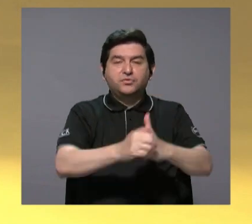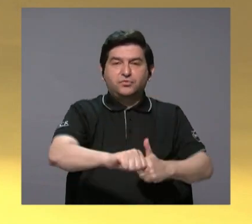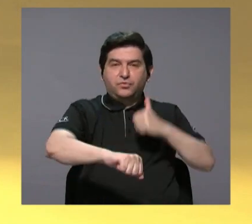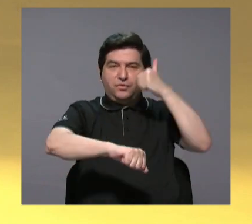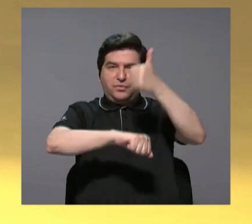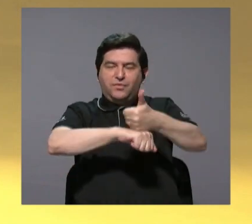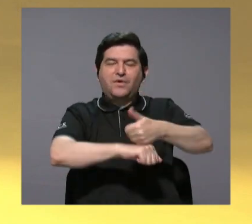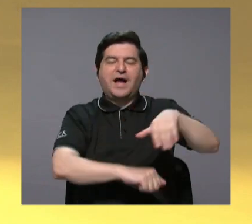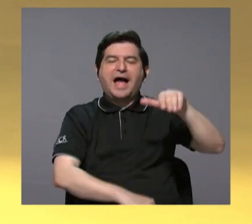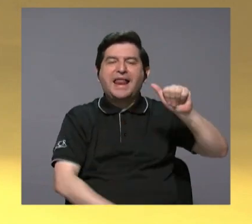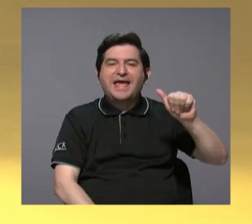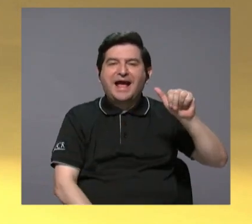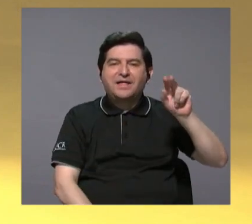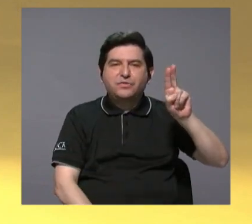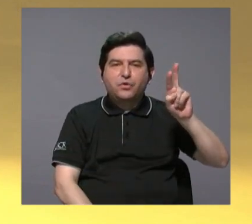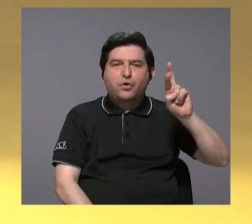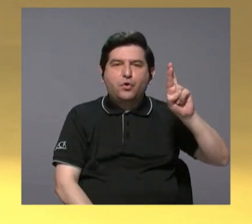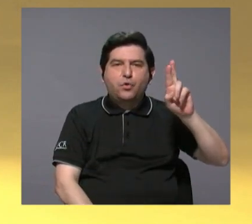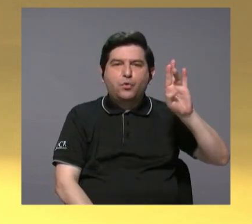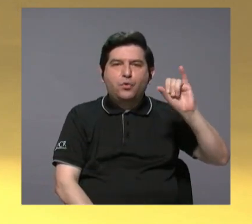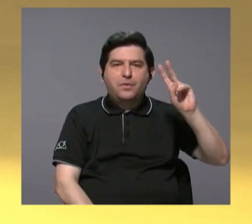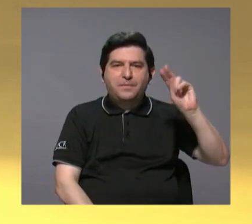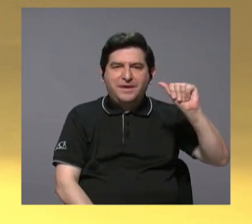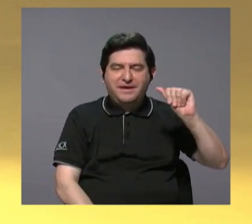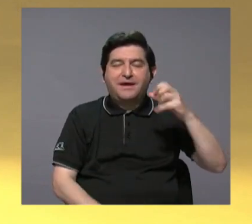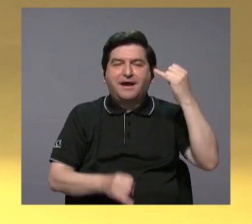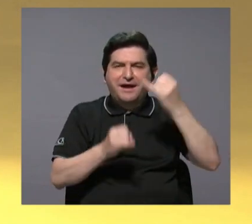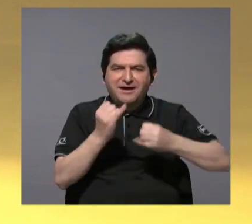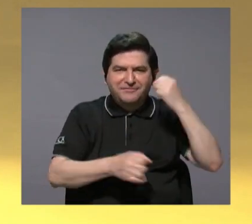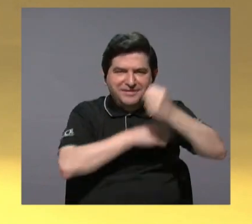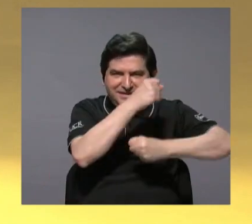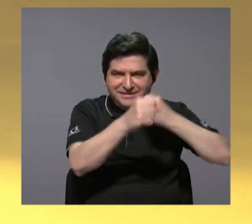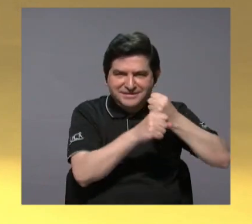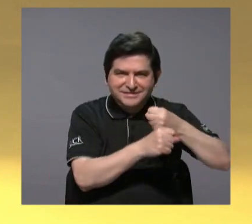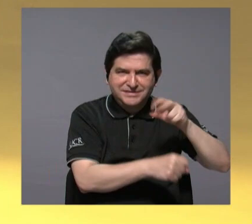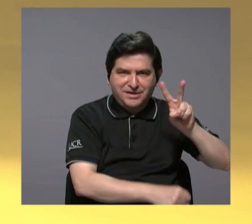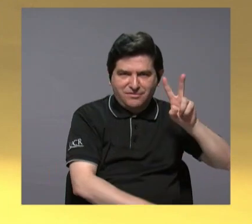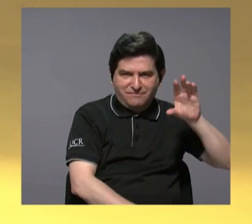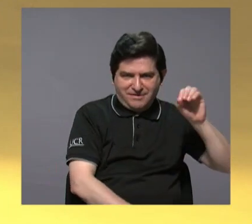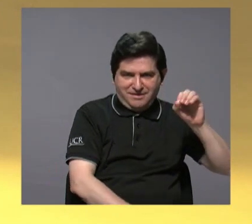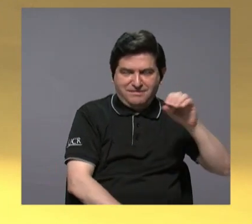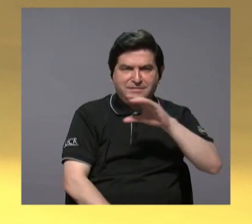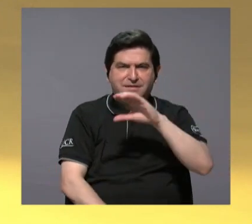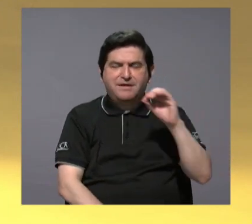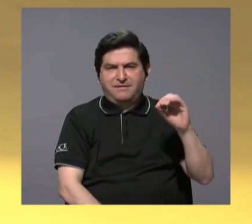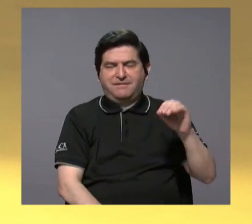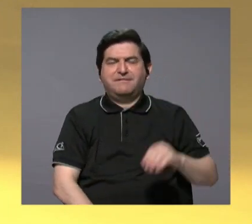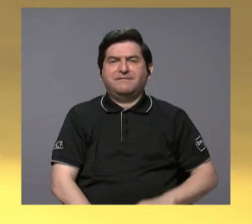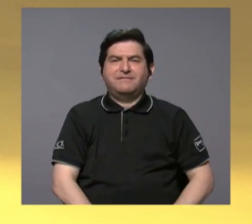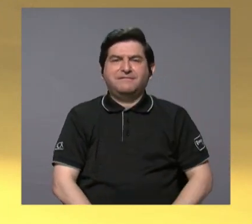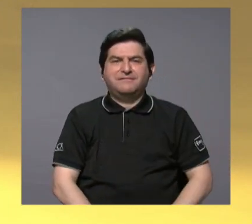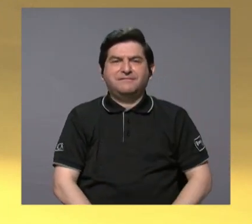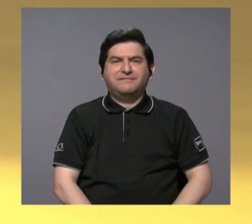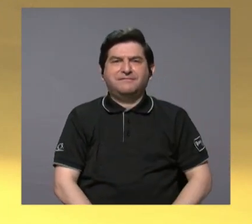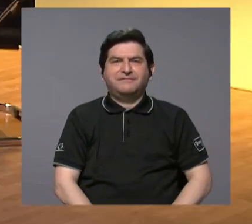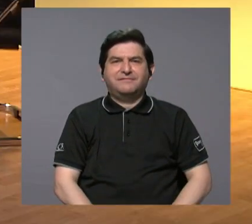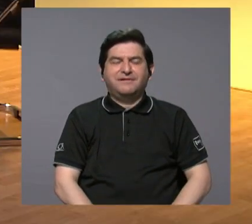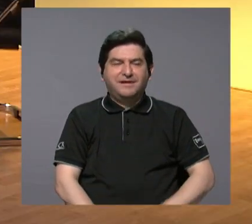don Alejandro a finales del siglo XX, y como él